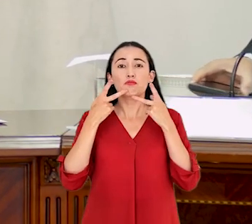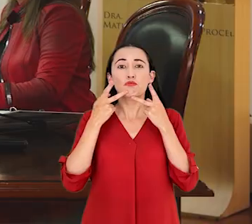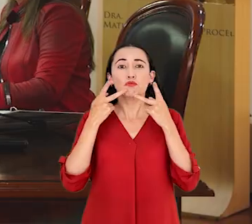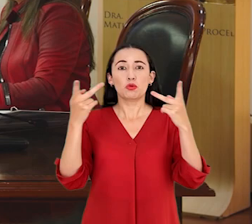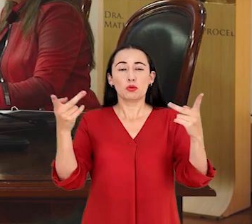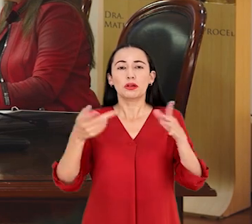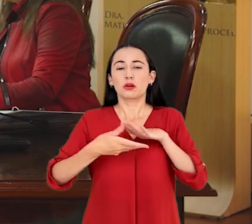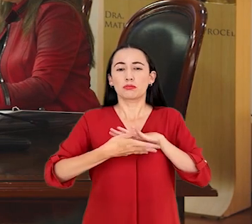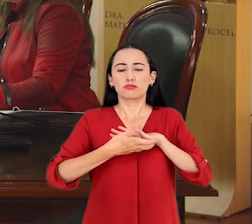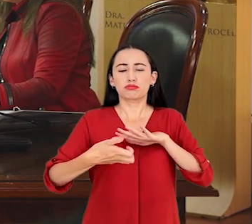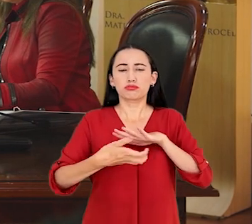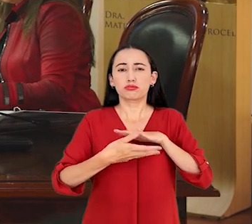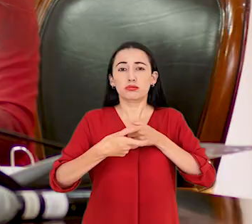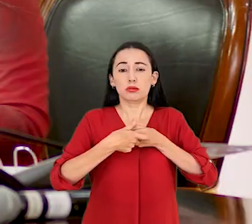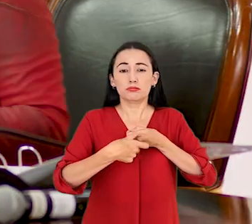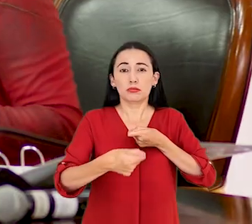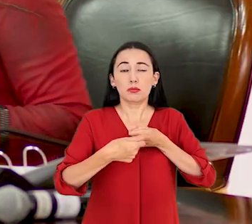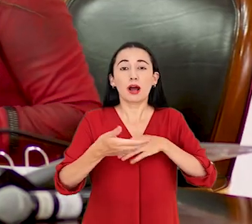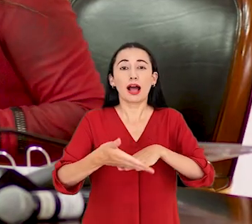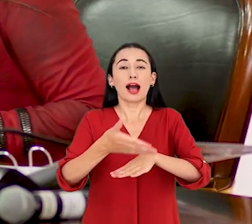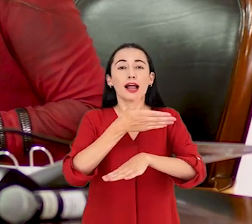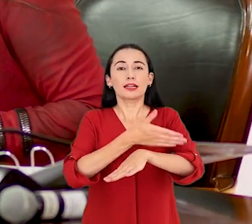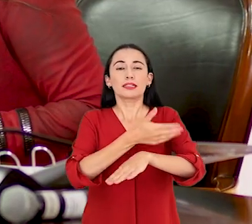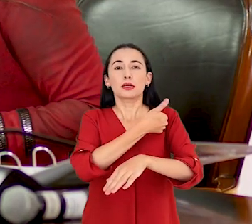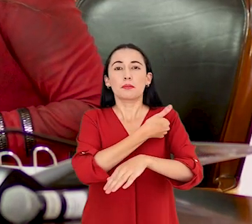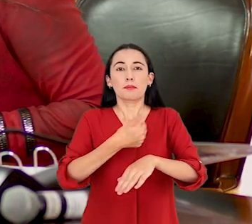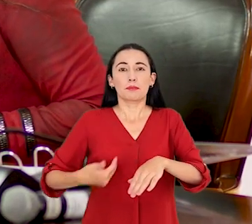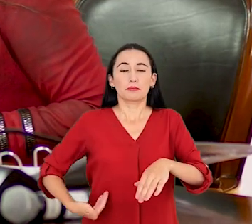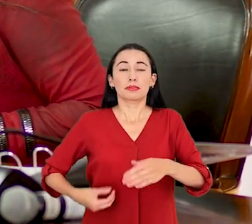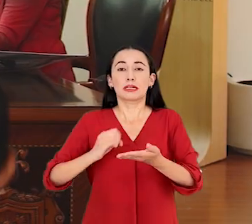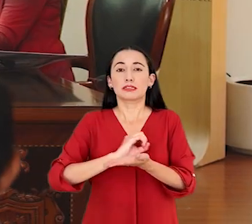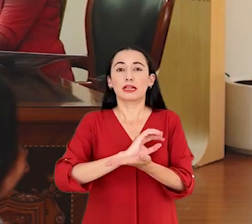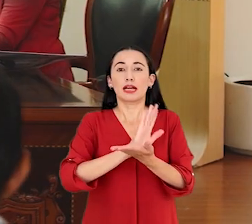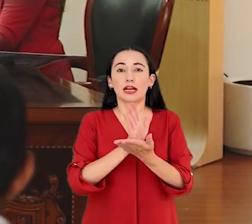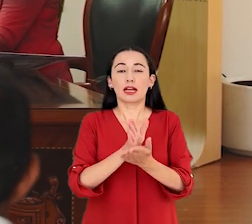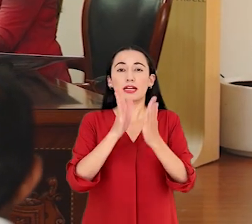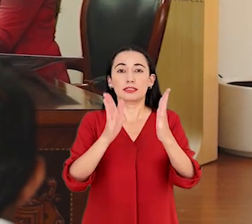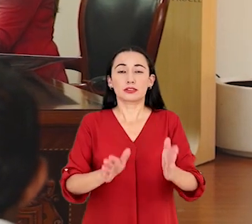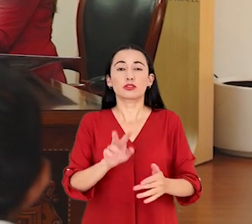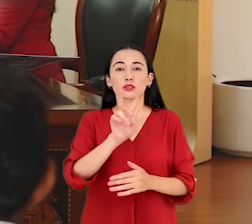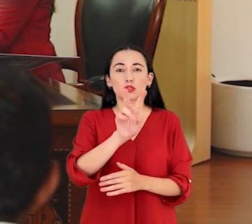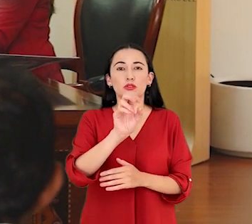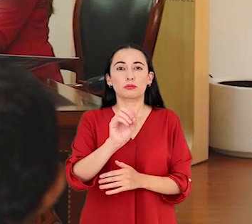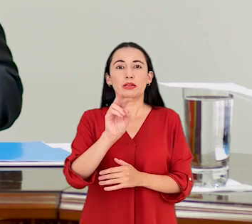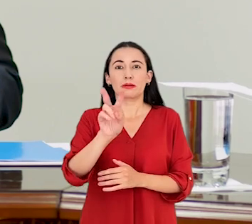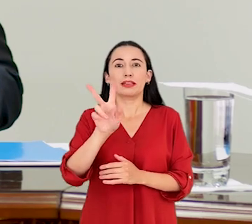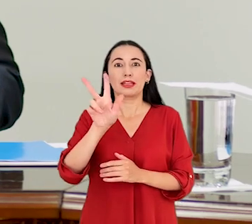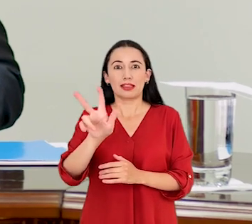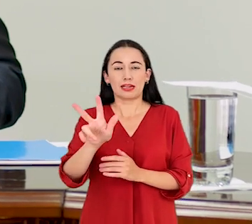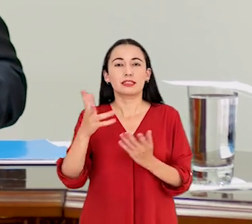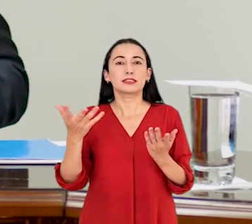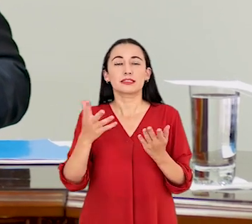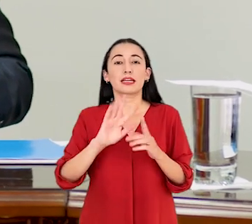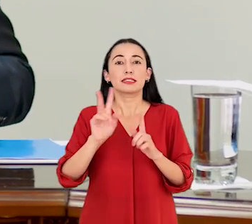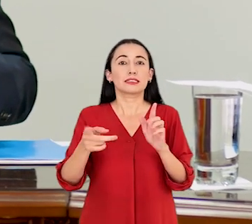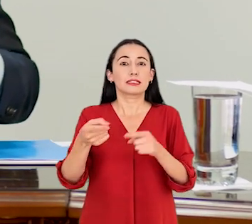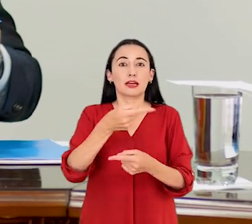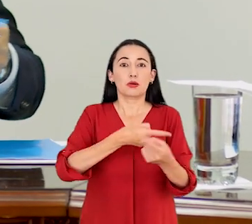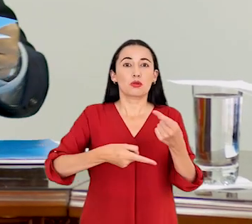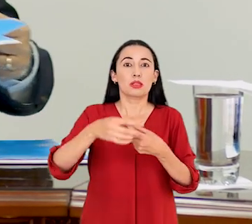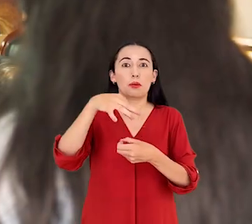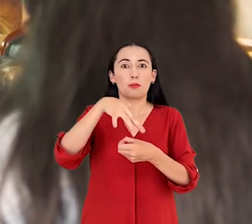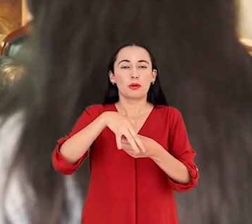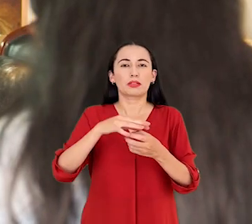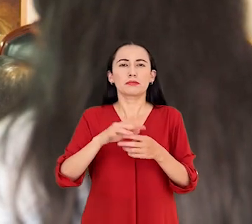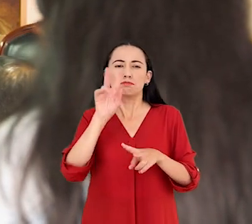Pública Nacional de Escrutinio de las Elecciones Presidenciales y Legislativas Anticipadas 2023, segunda